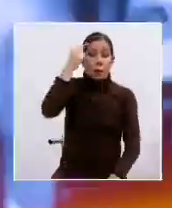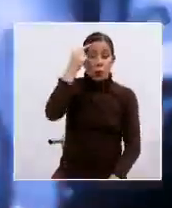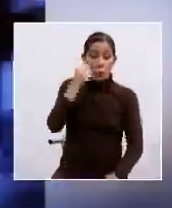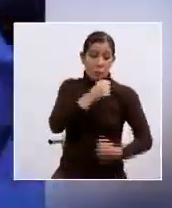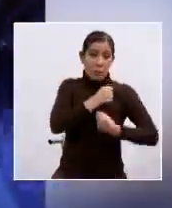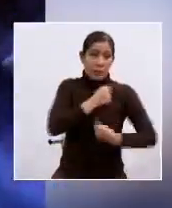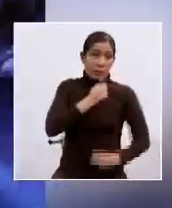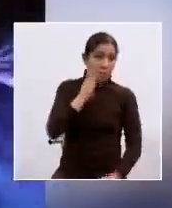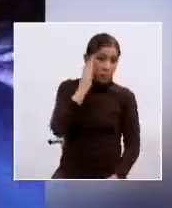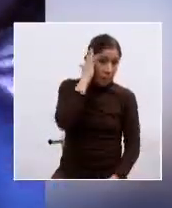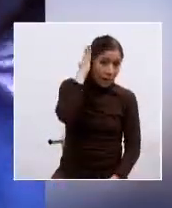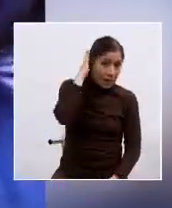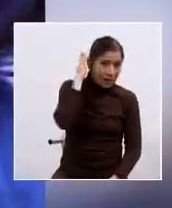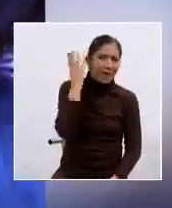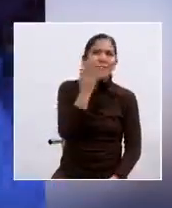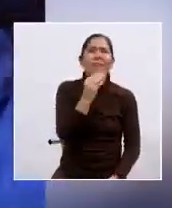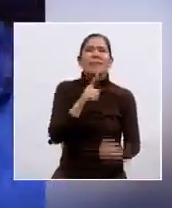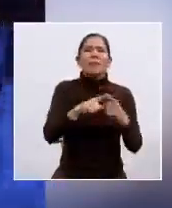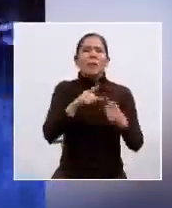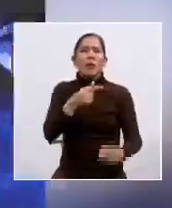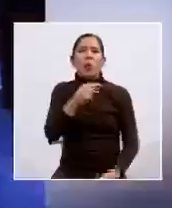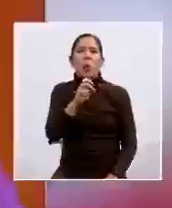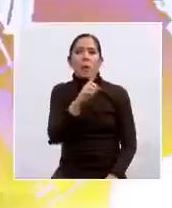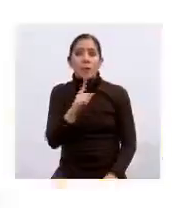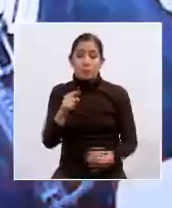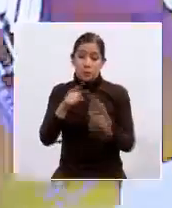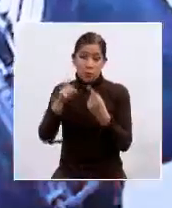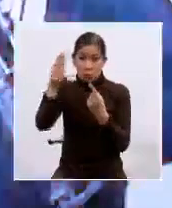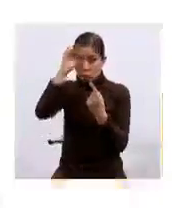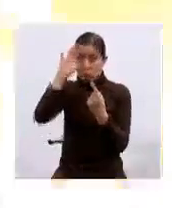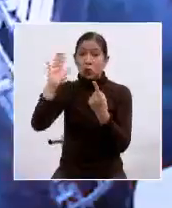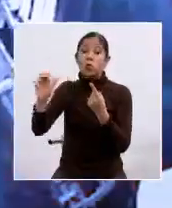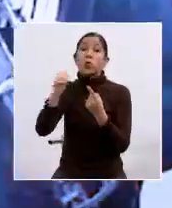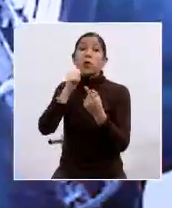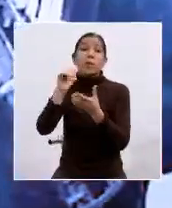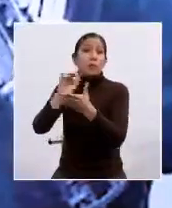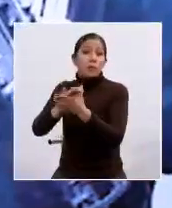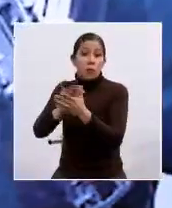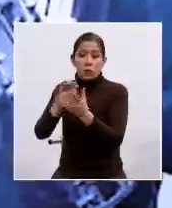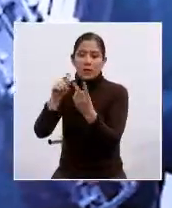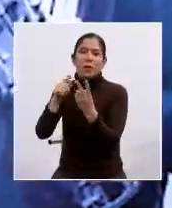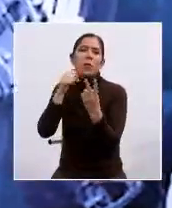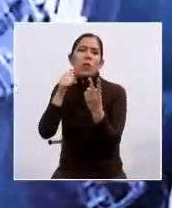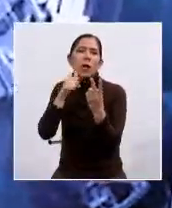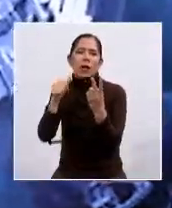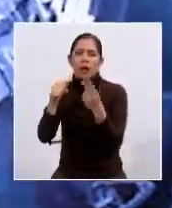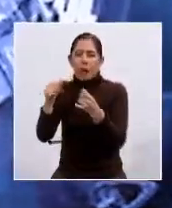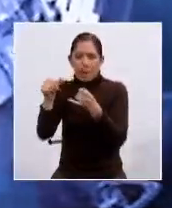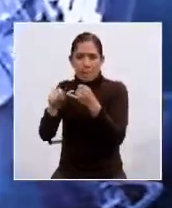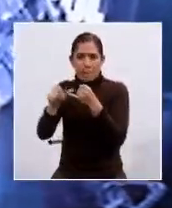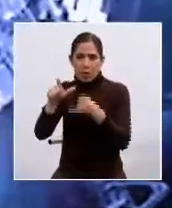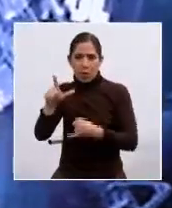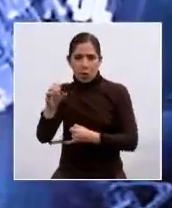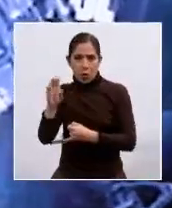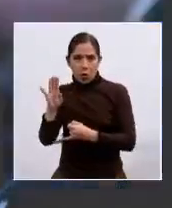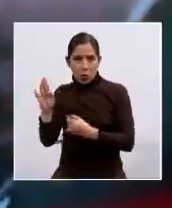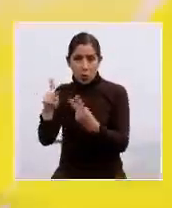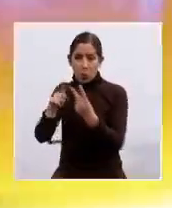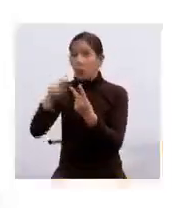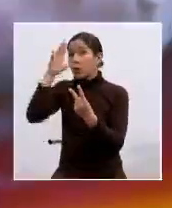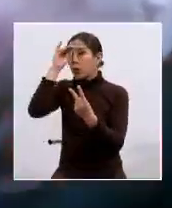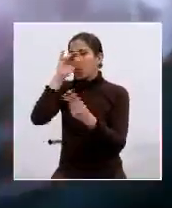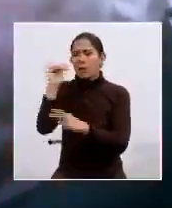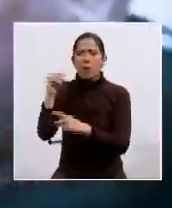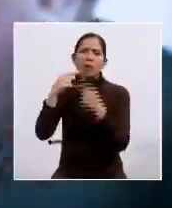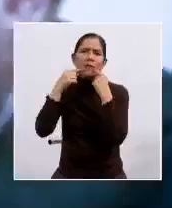Gómez. Tiene por pareja a María Fernanda Lima Lobo, hija de Jesús Einar Lima Lobo, considerado pez gordo del